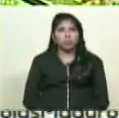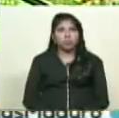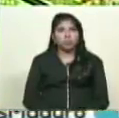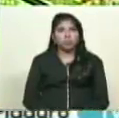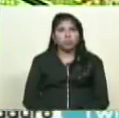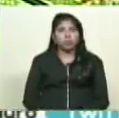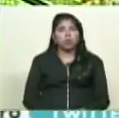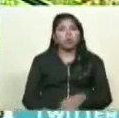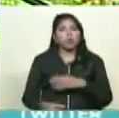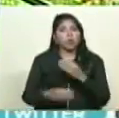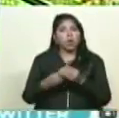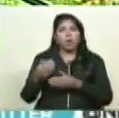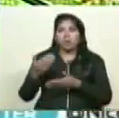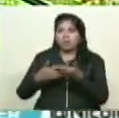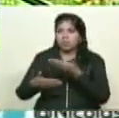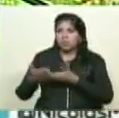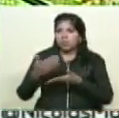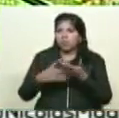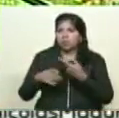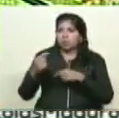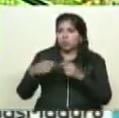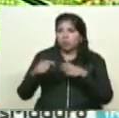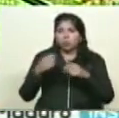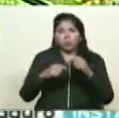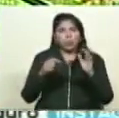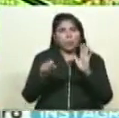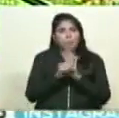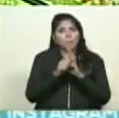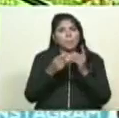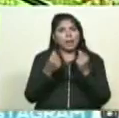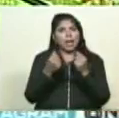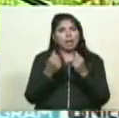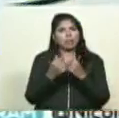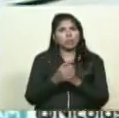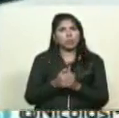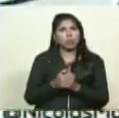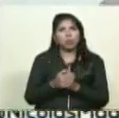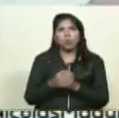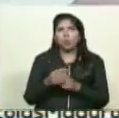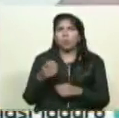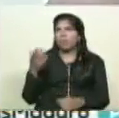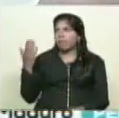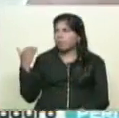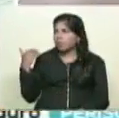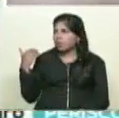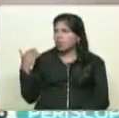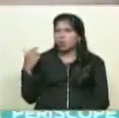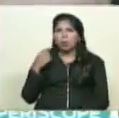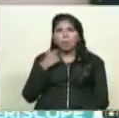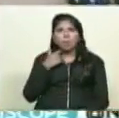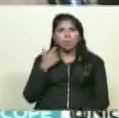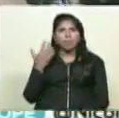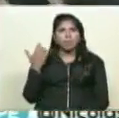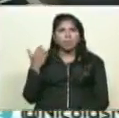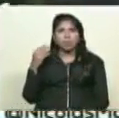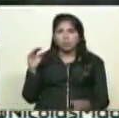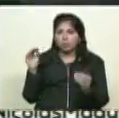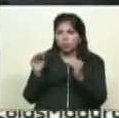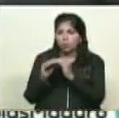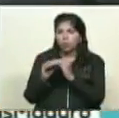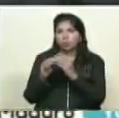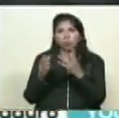de comercialización y de fijación de precios, y cómo conviven con los viejos, ¿verdad? Vamos a irlos